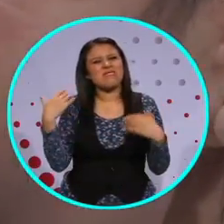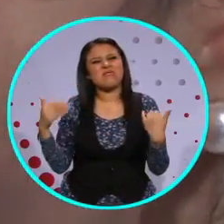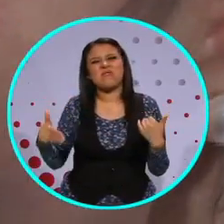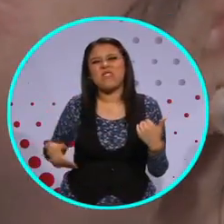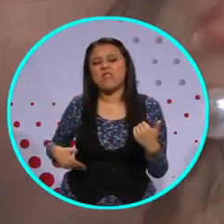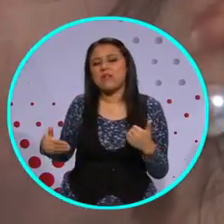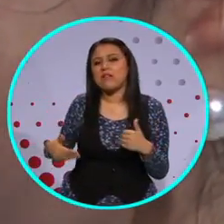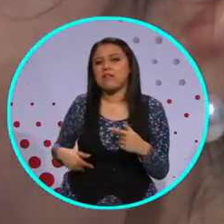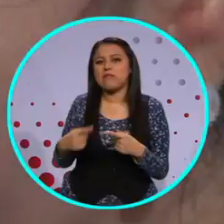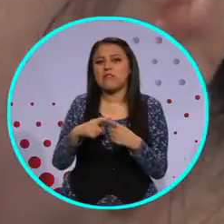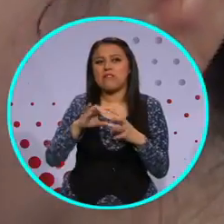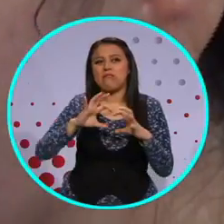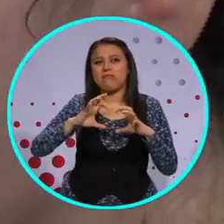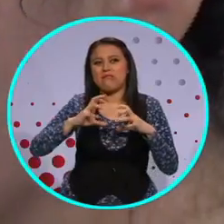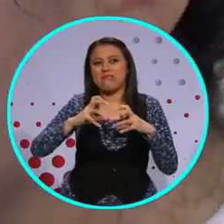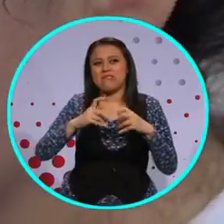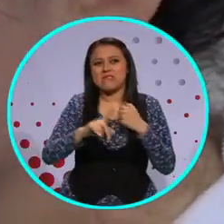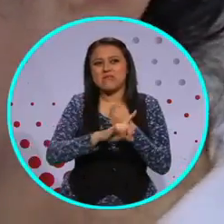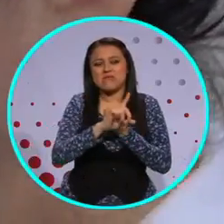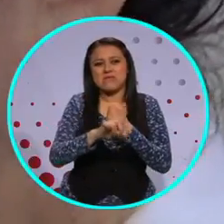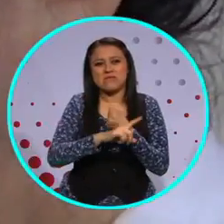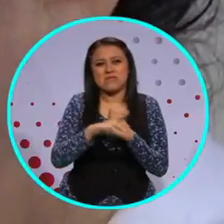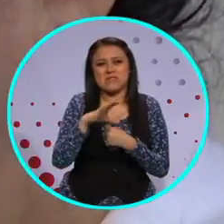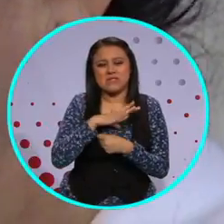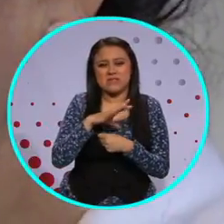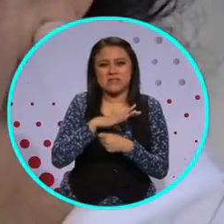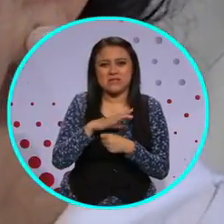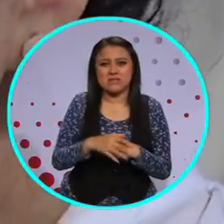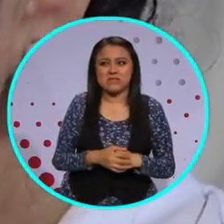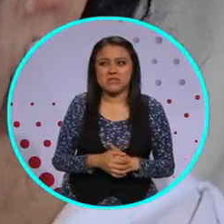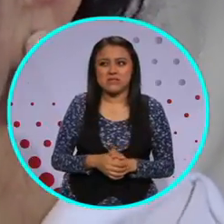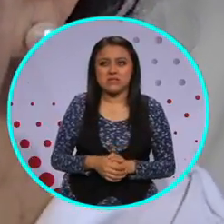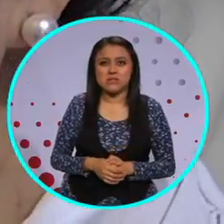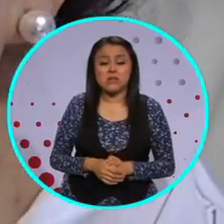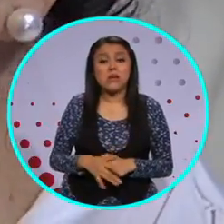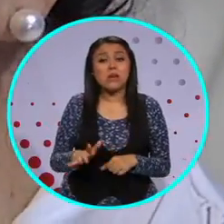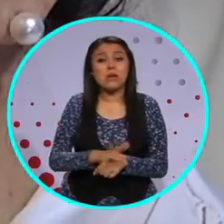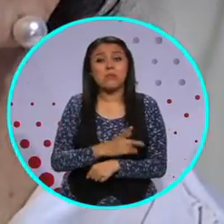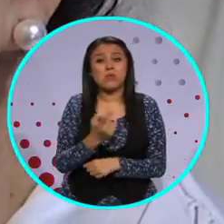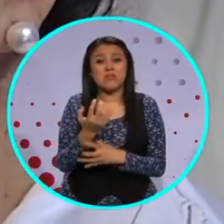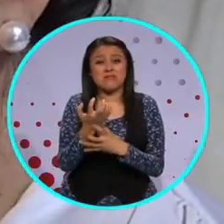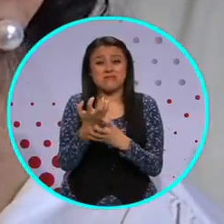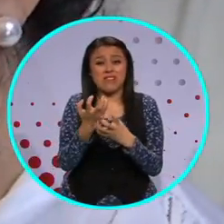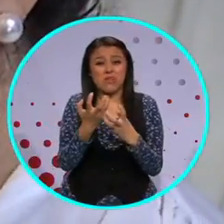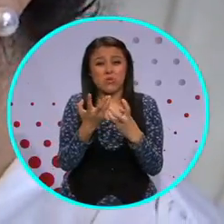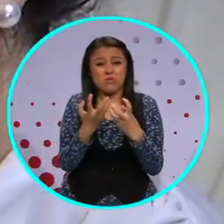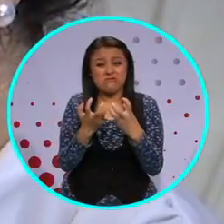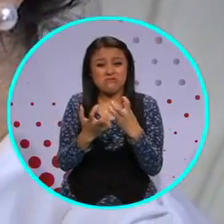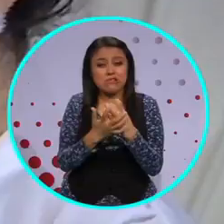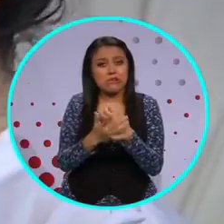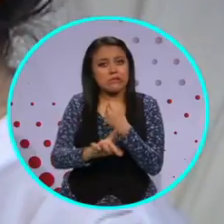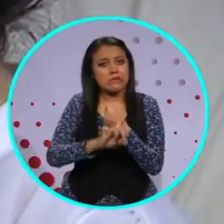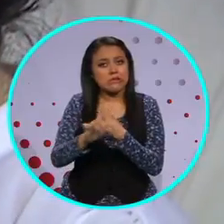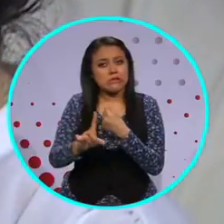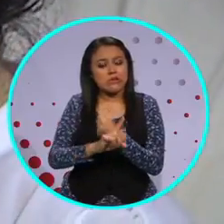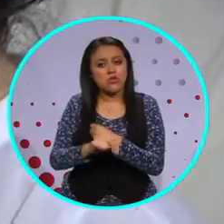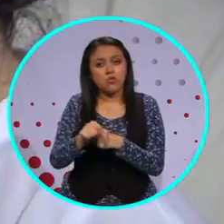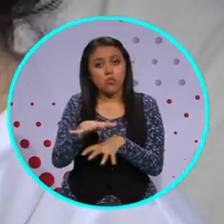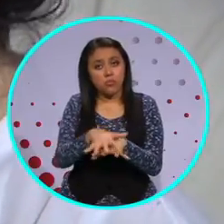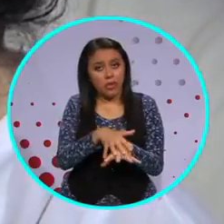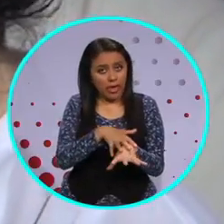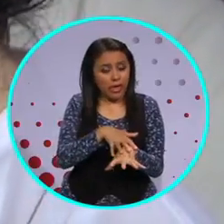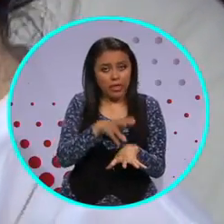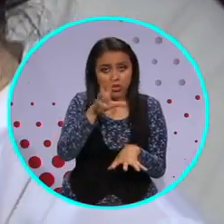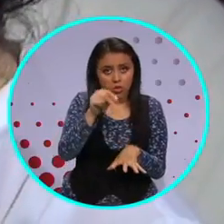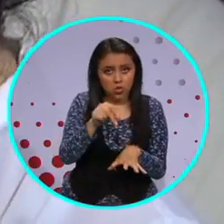cada una de las articulaciones si es que el artificio es algo que te deteriora que no esté del pie o